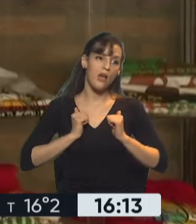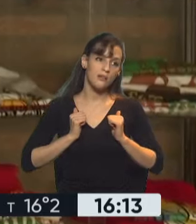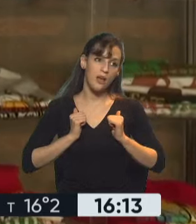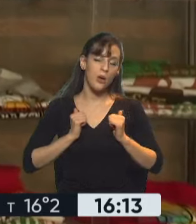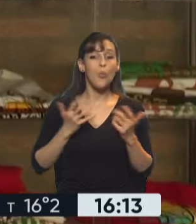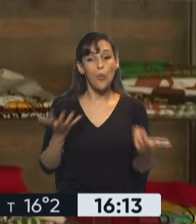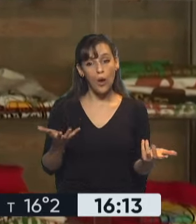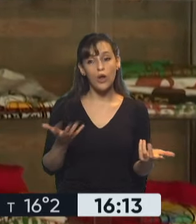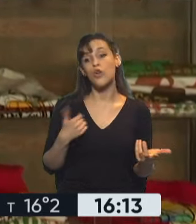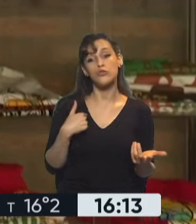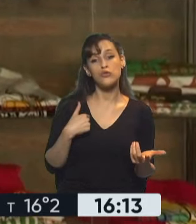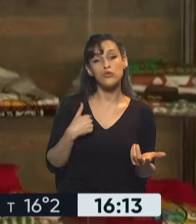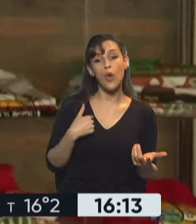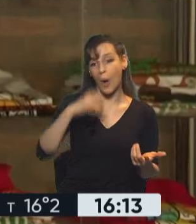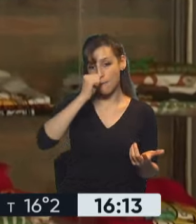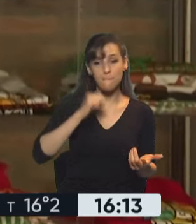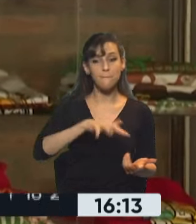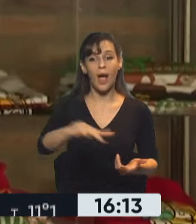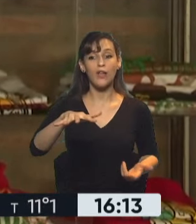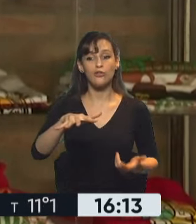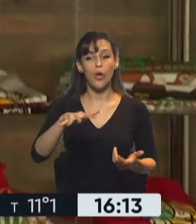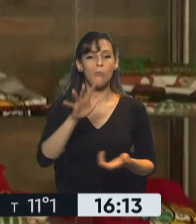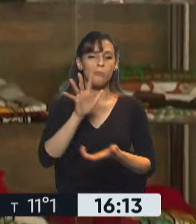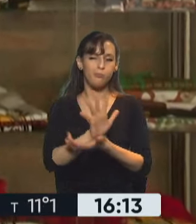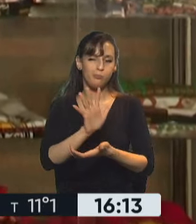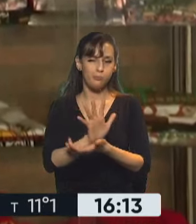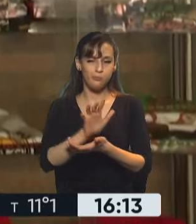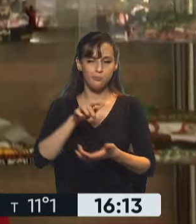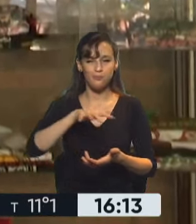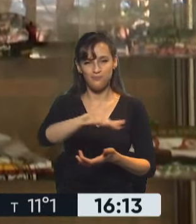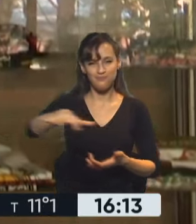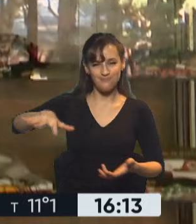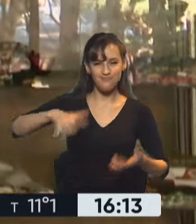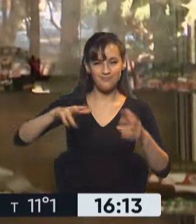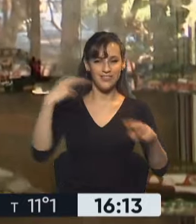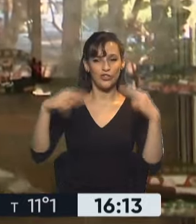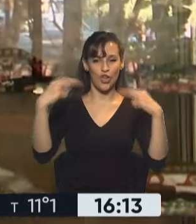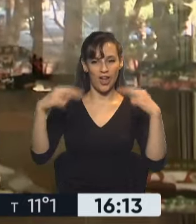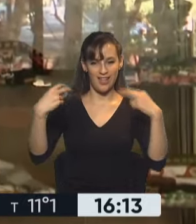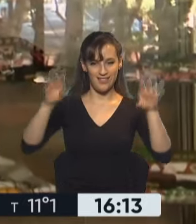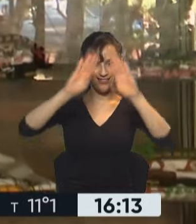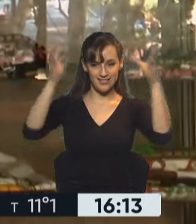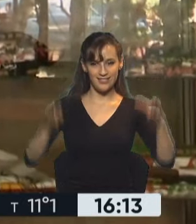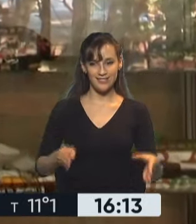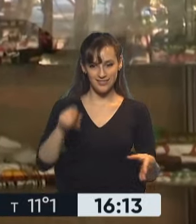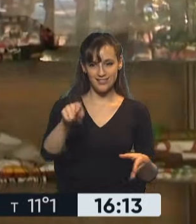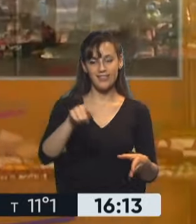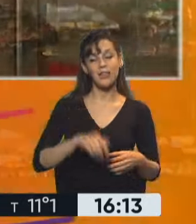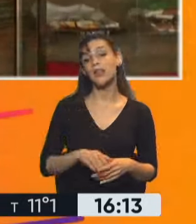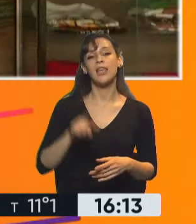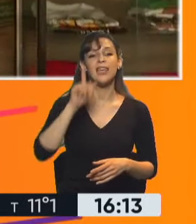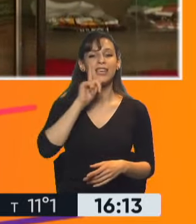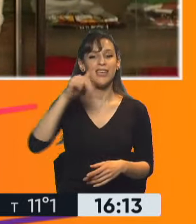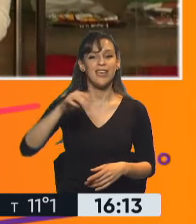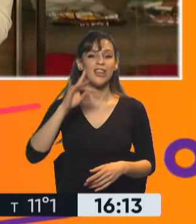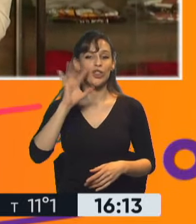vine al patio del Indio aquí en Santiago, al patio del Indio Froilán, y bueno, me han recibido. El Indio Froilán, que es nuestro